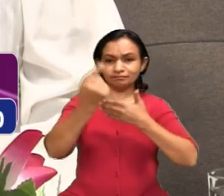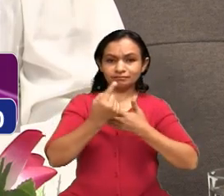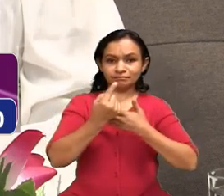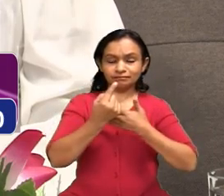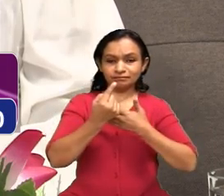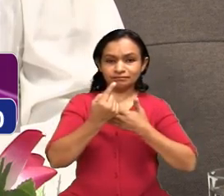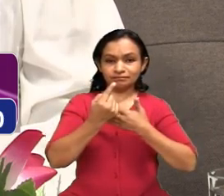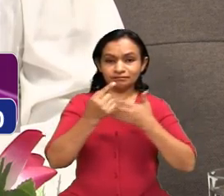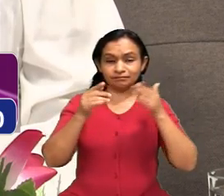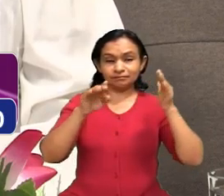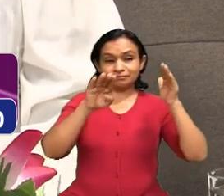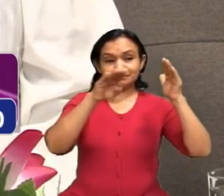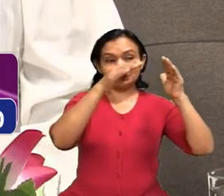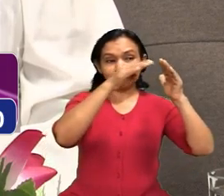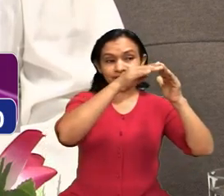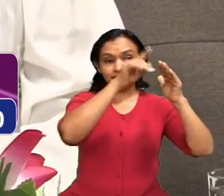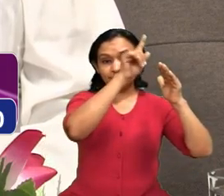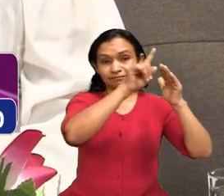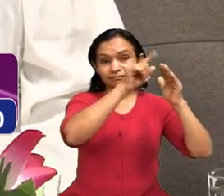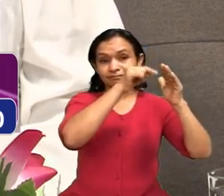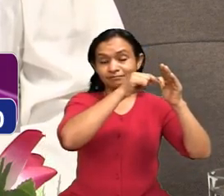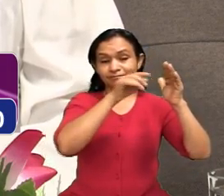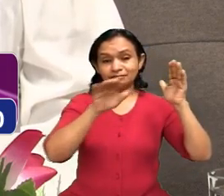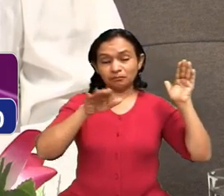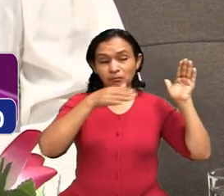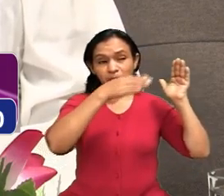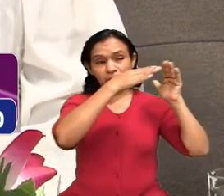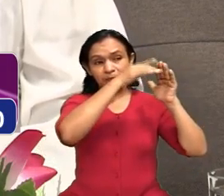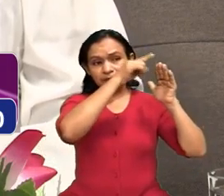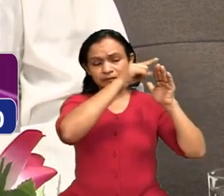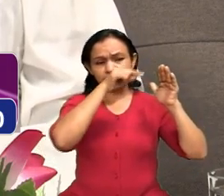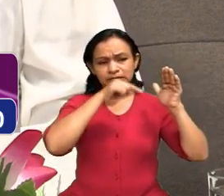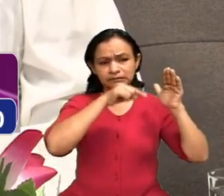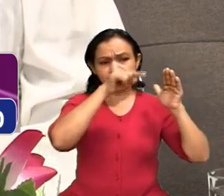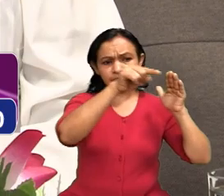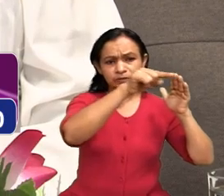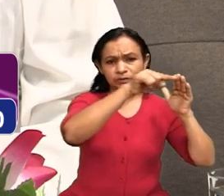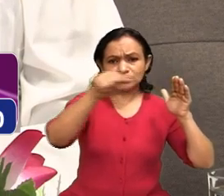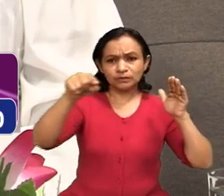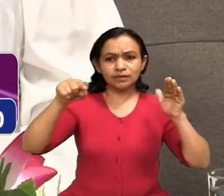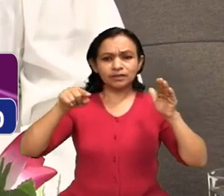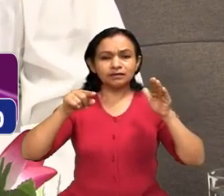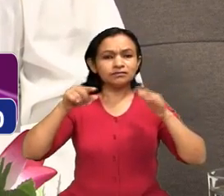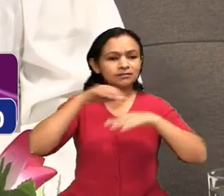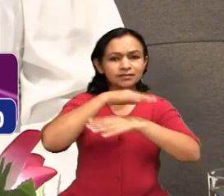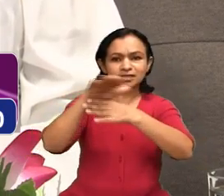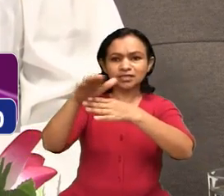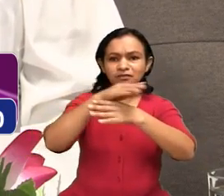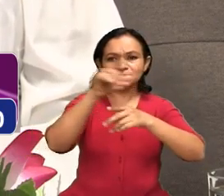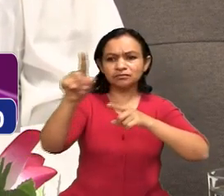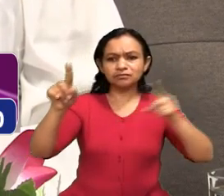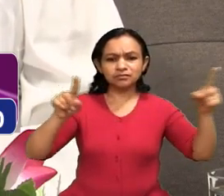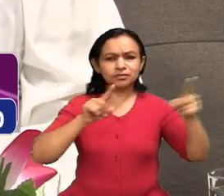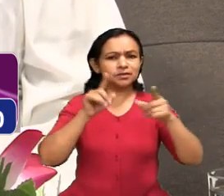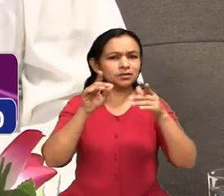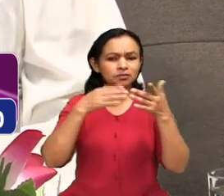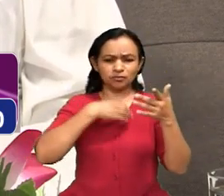la cumbre de aquel cerro y en este o aquel camino o el otro, como dueño del